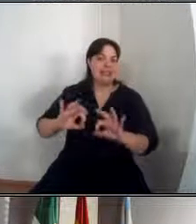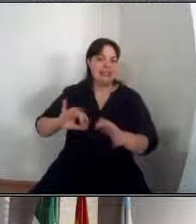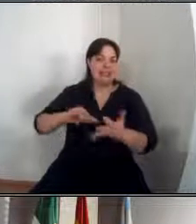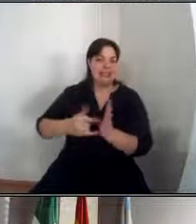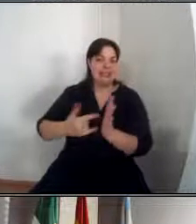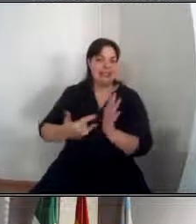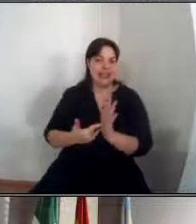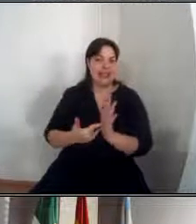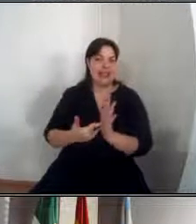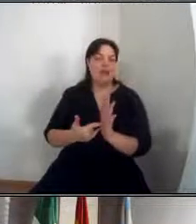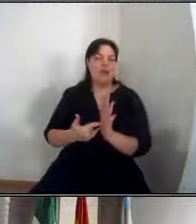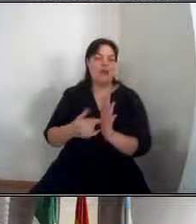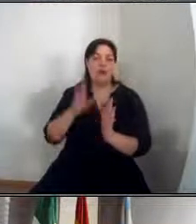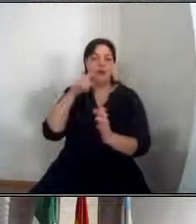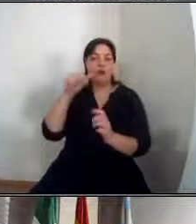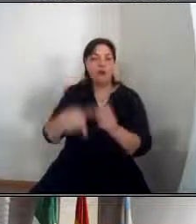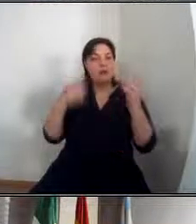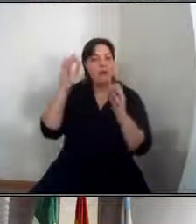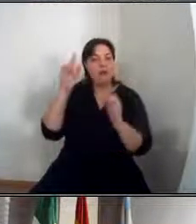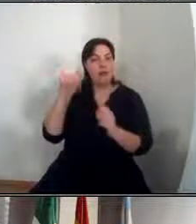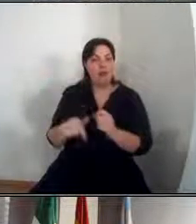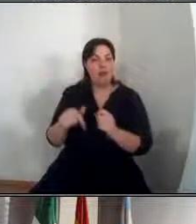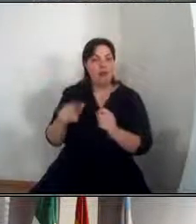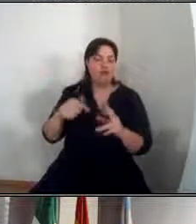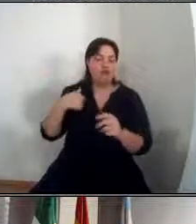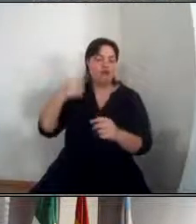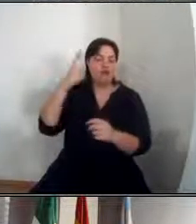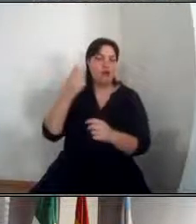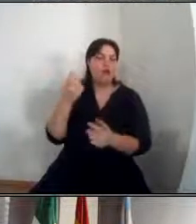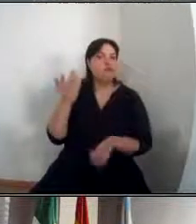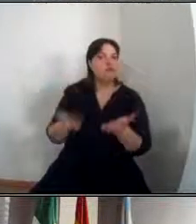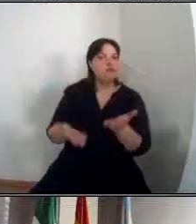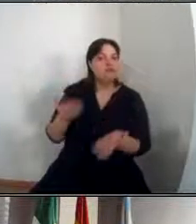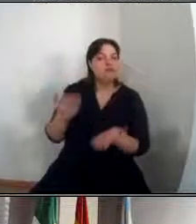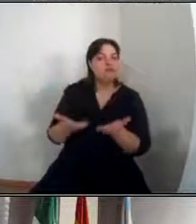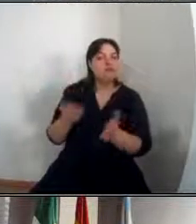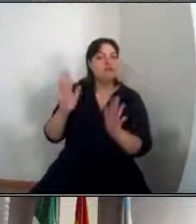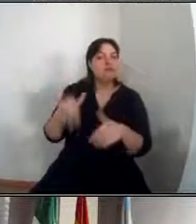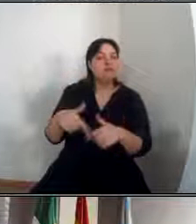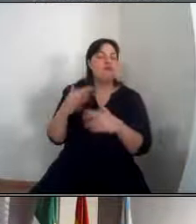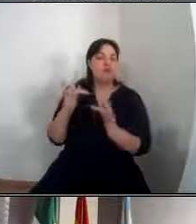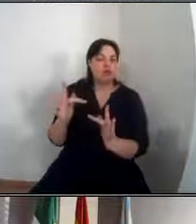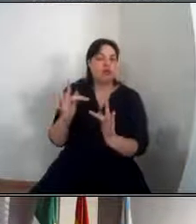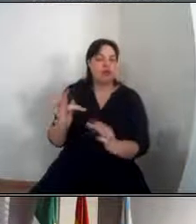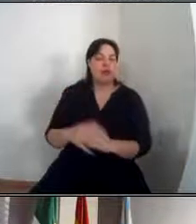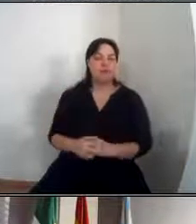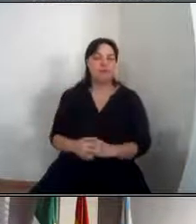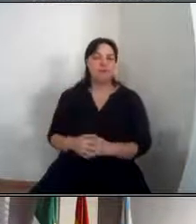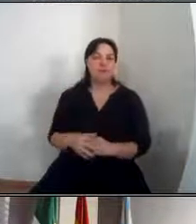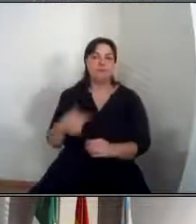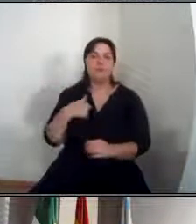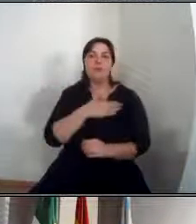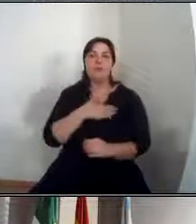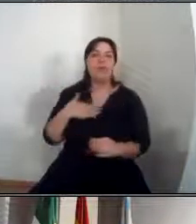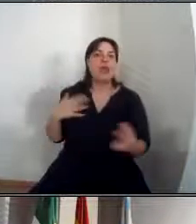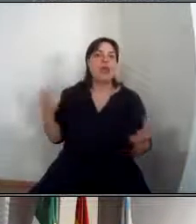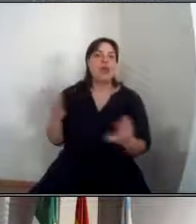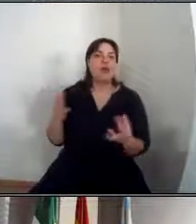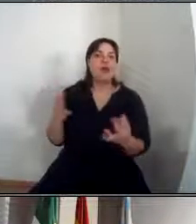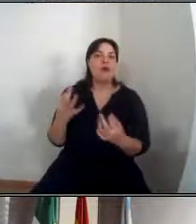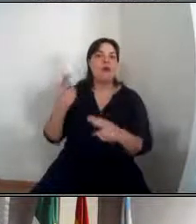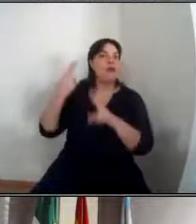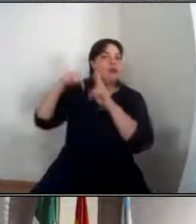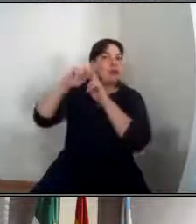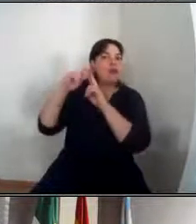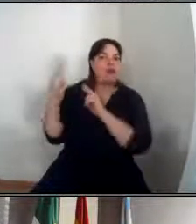de este evento de hoy. Pero yo creo que la valoración es muy positiva. Quiero desde luego agradecerle a las dos